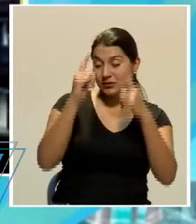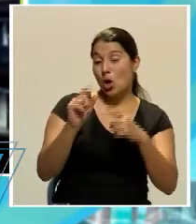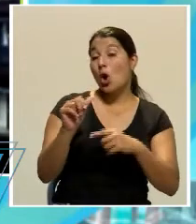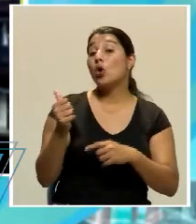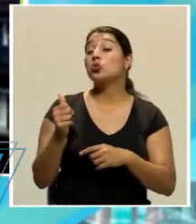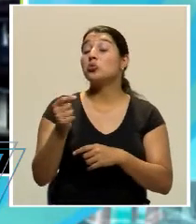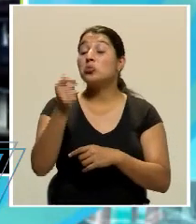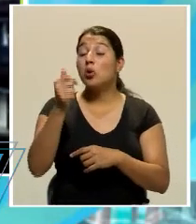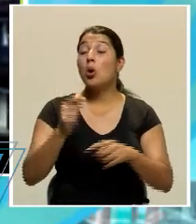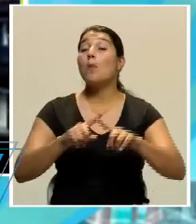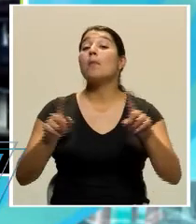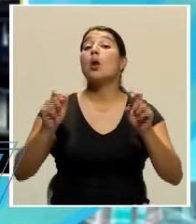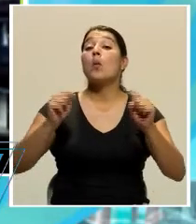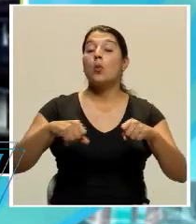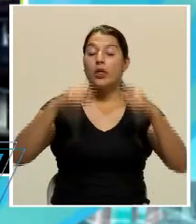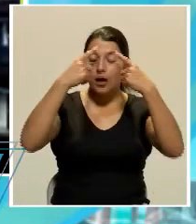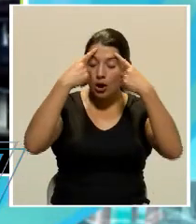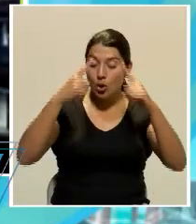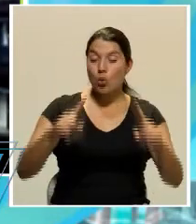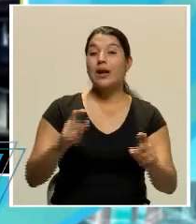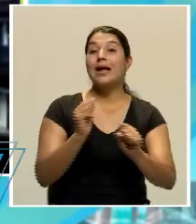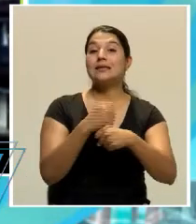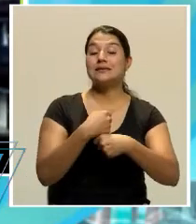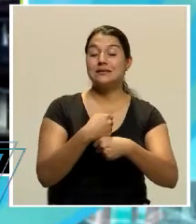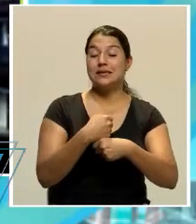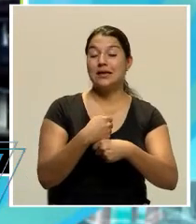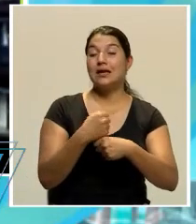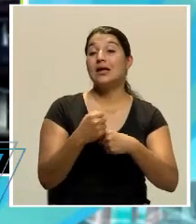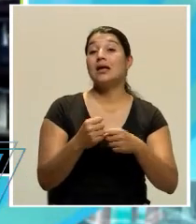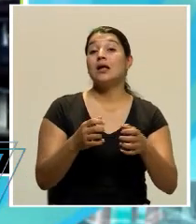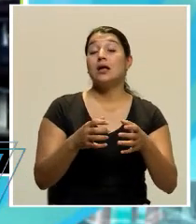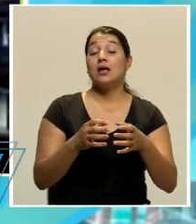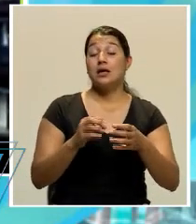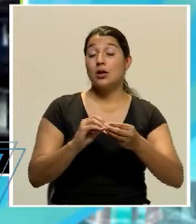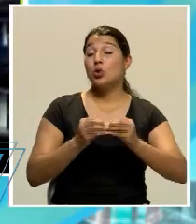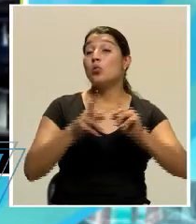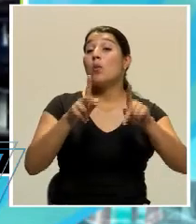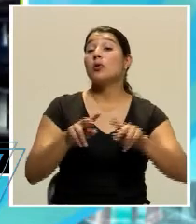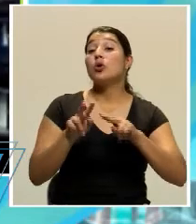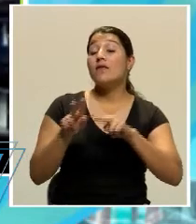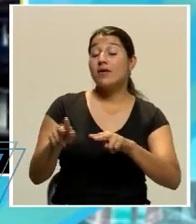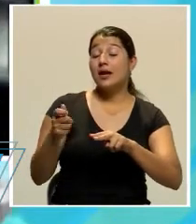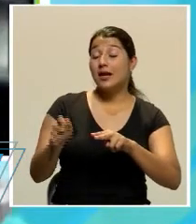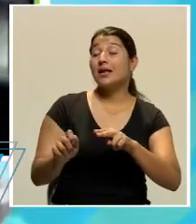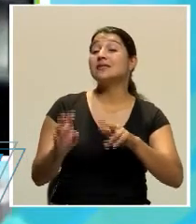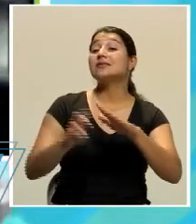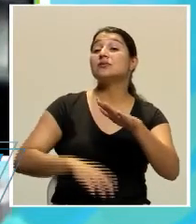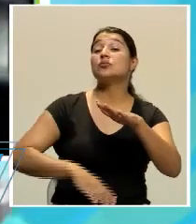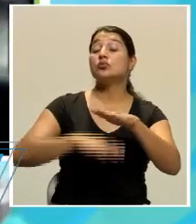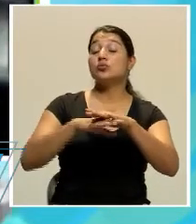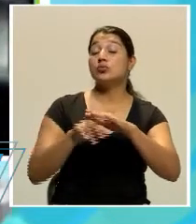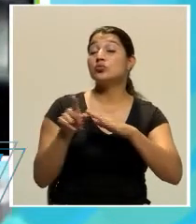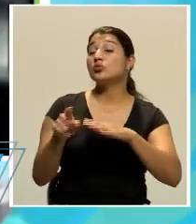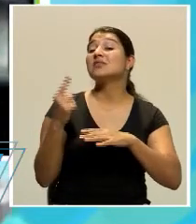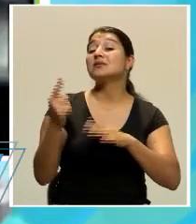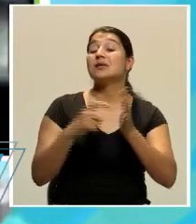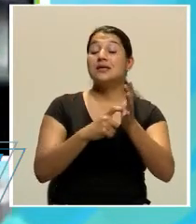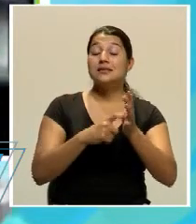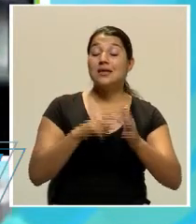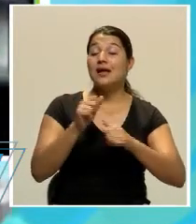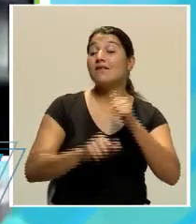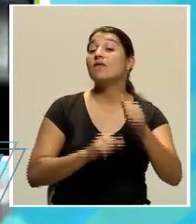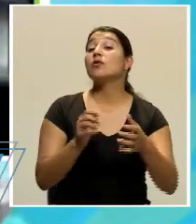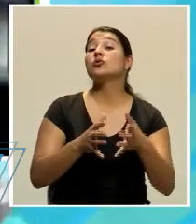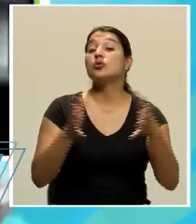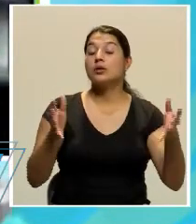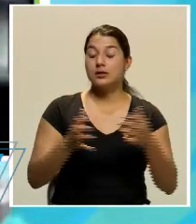las salas, a cualquier teatro de este país, incluso a los teatros con mayor presupuesto, siempre exige un esfuerzo enorme, que tiene